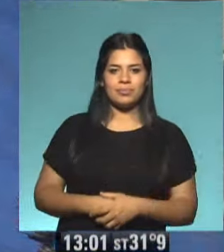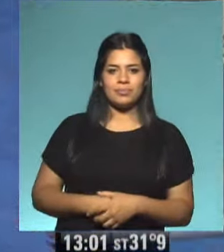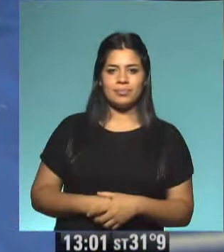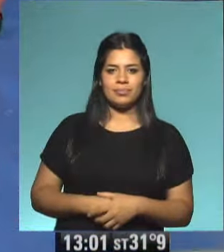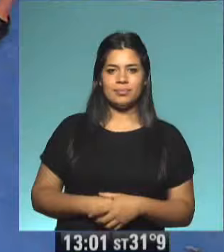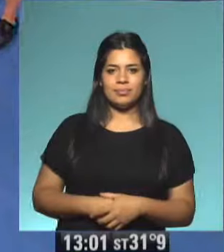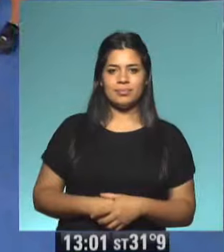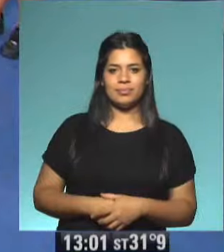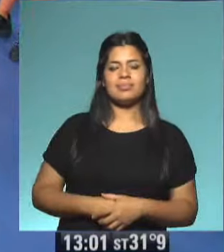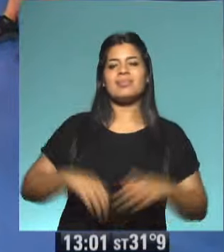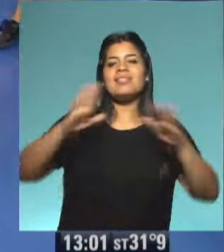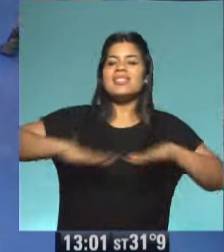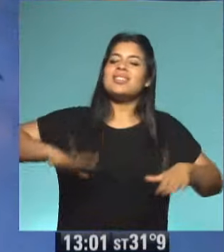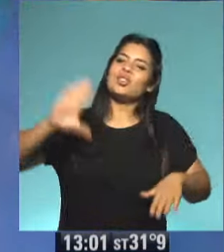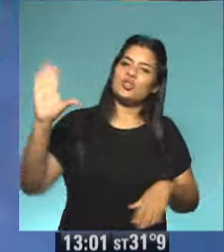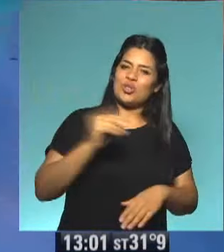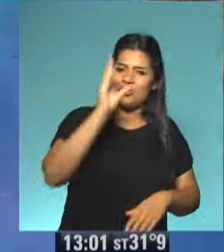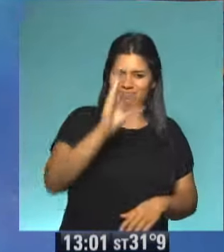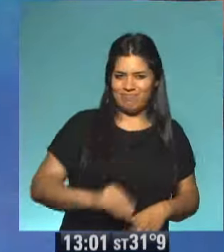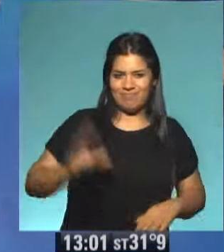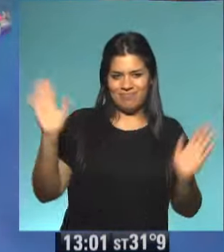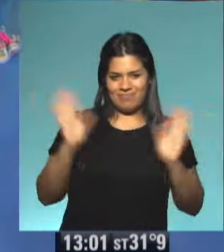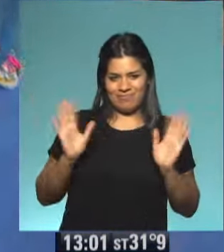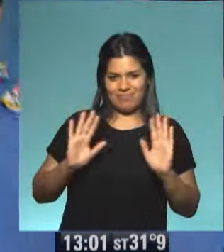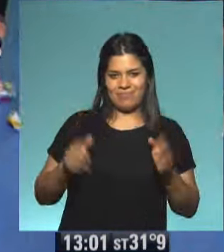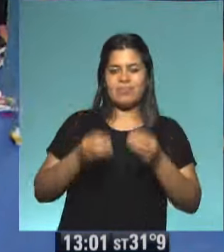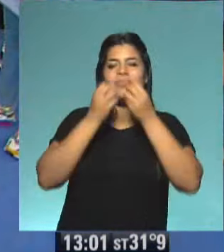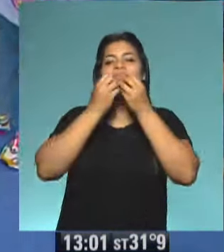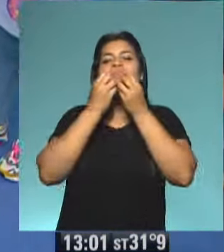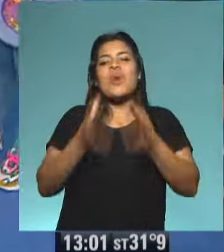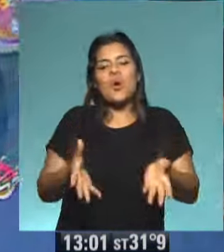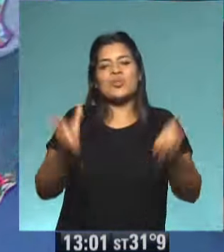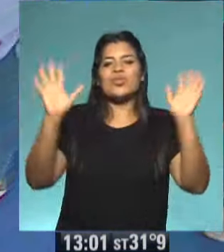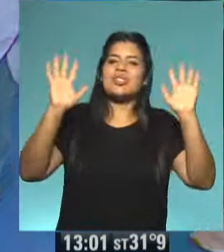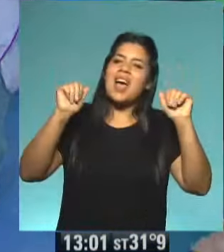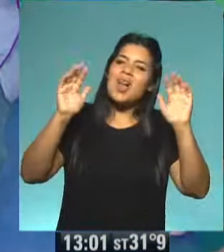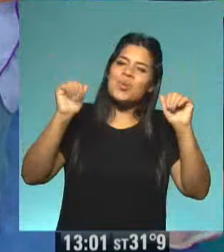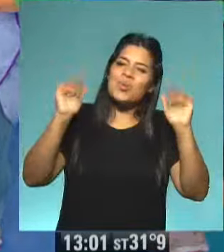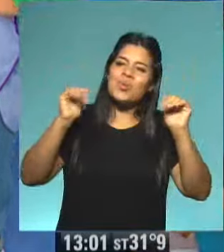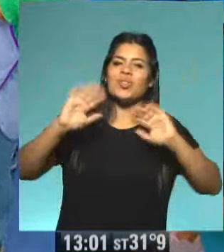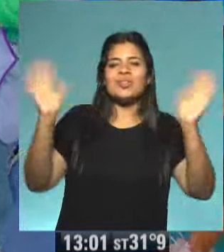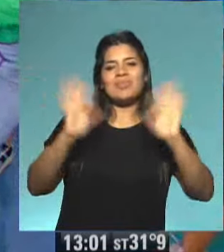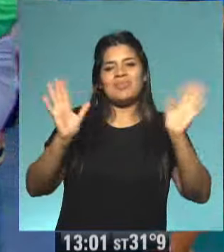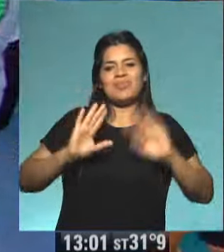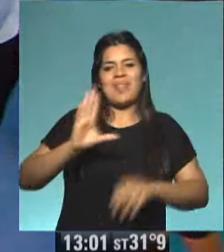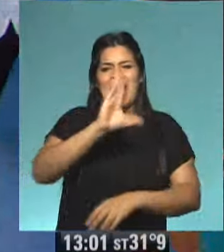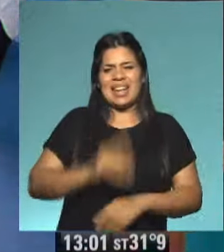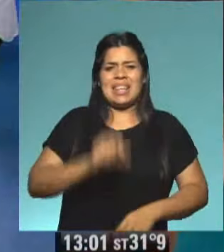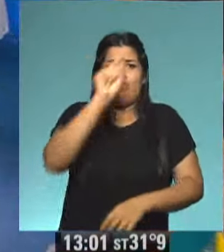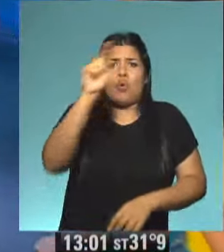con todos los chicos del país, Pablo, claro. Qué hermosos que están. Saludando desde todos los rincones, hola, del país.